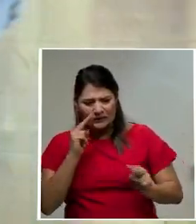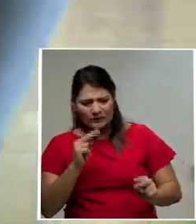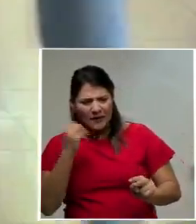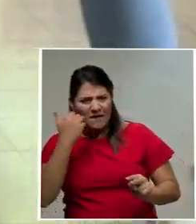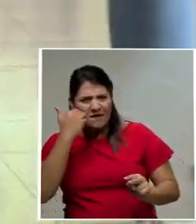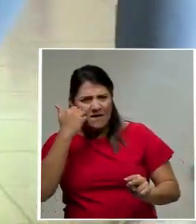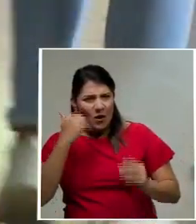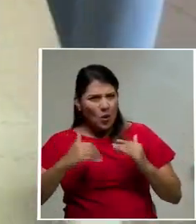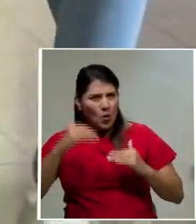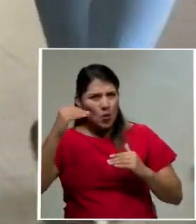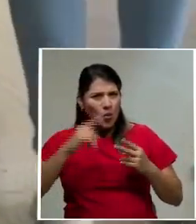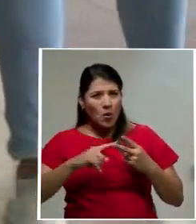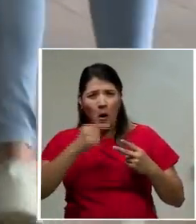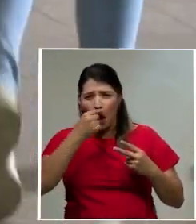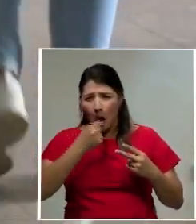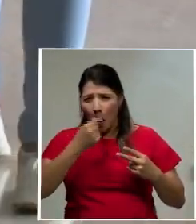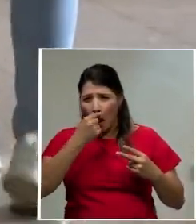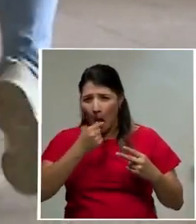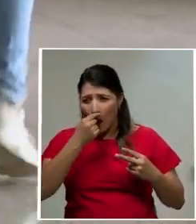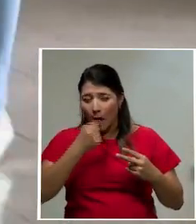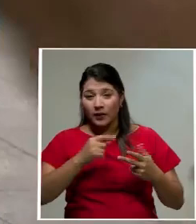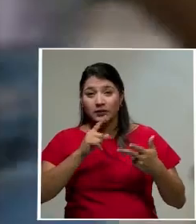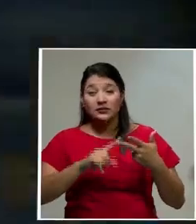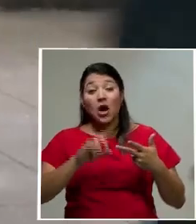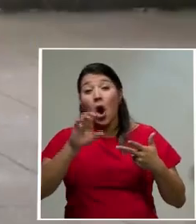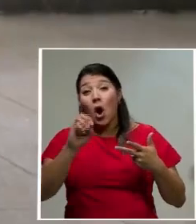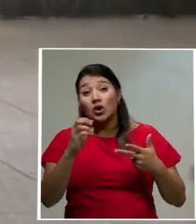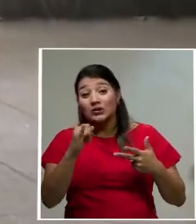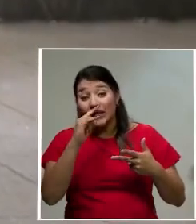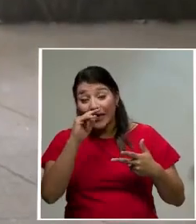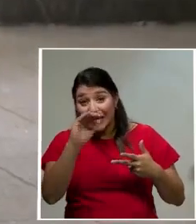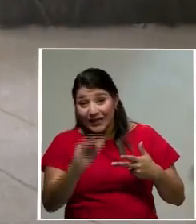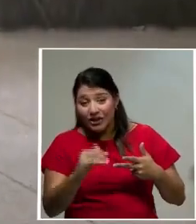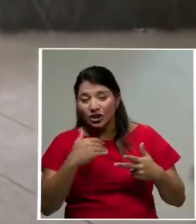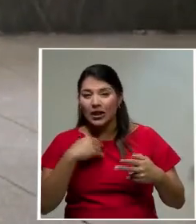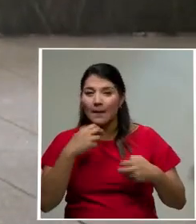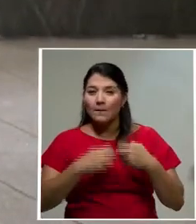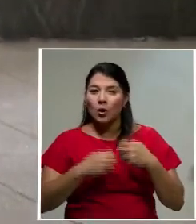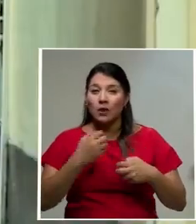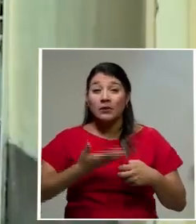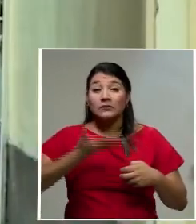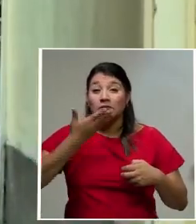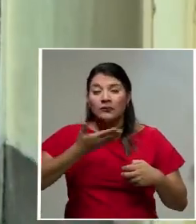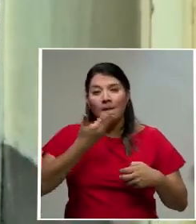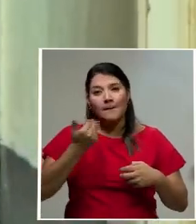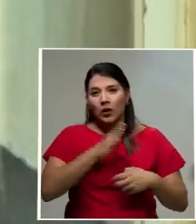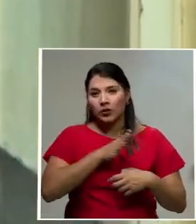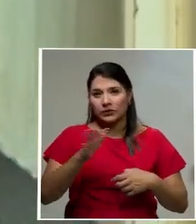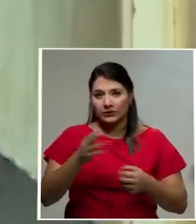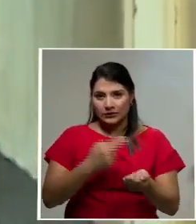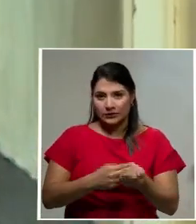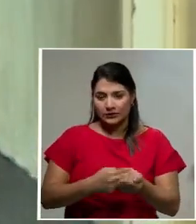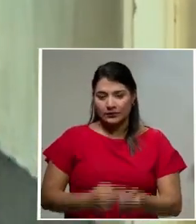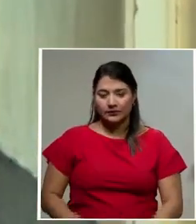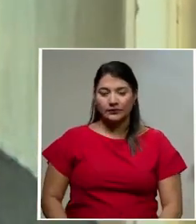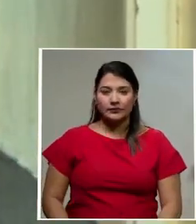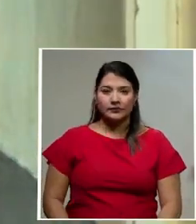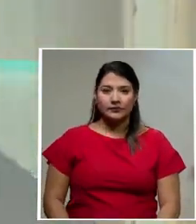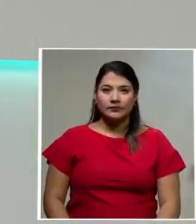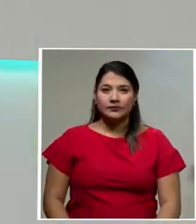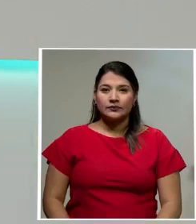muy alta, secreciones nasales muy densas, o bien si el menor tiene problemas para respirar.